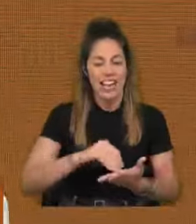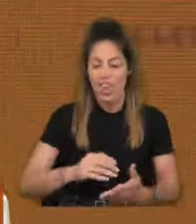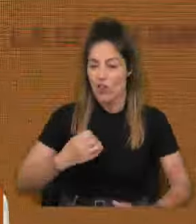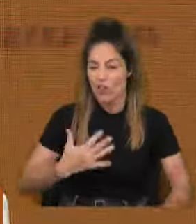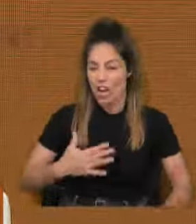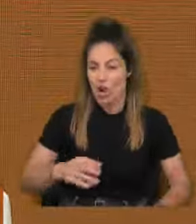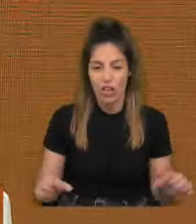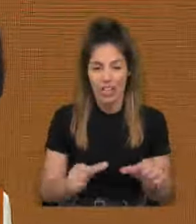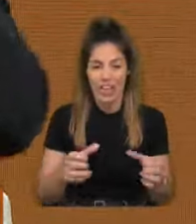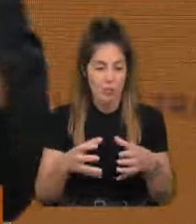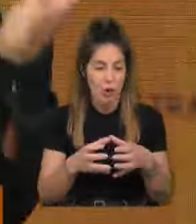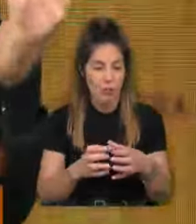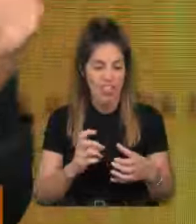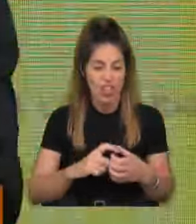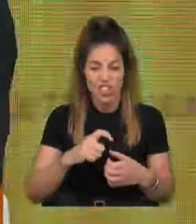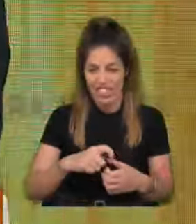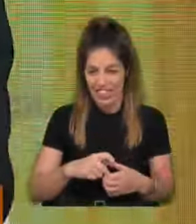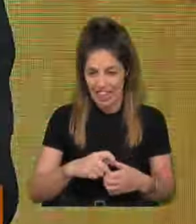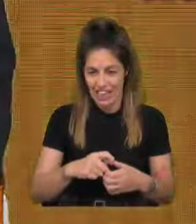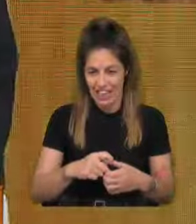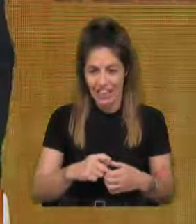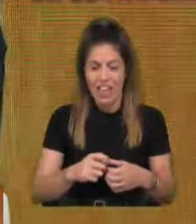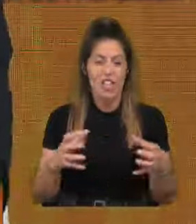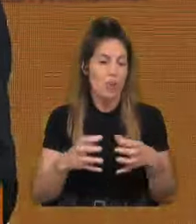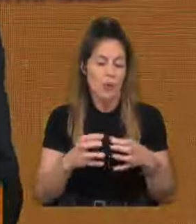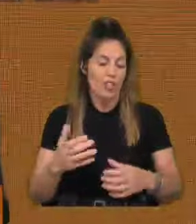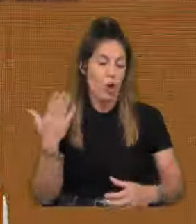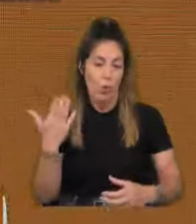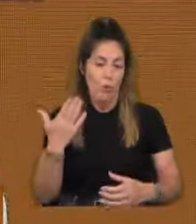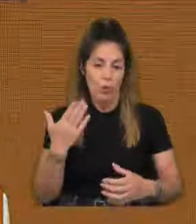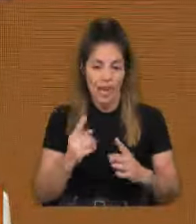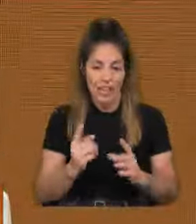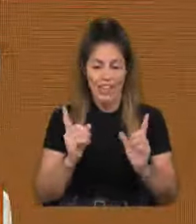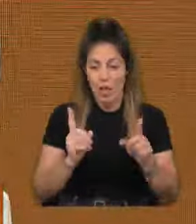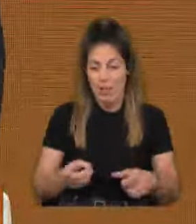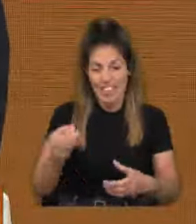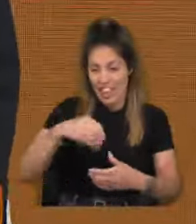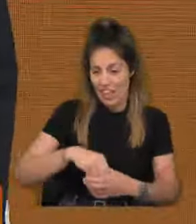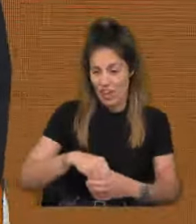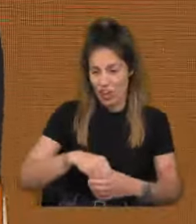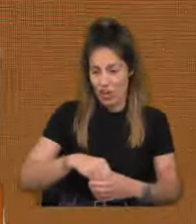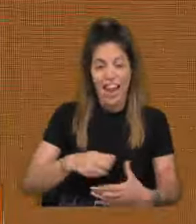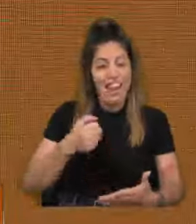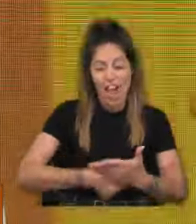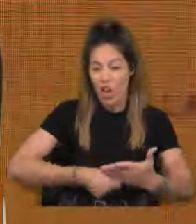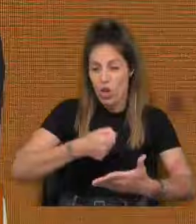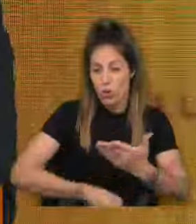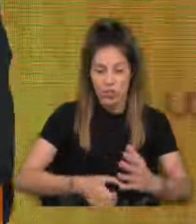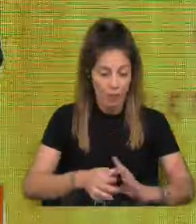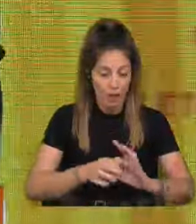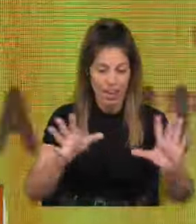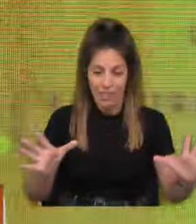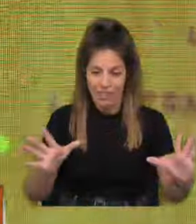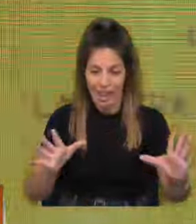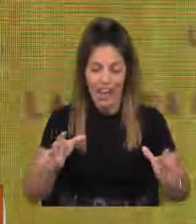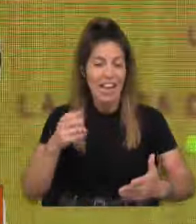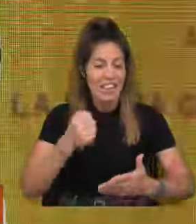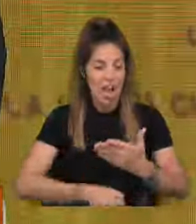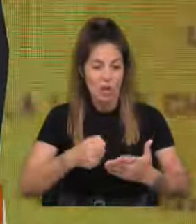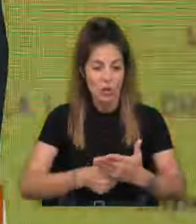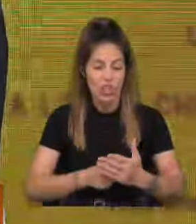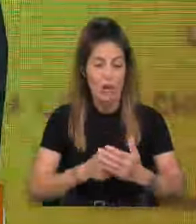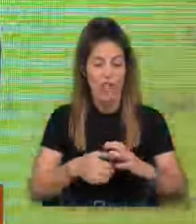hace el movimiento sindical que es parte y el movimiento Popular en su conjunto que es parte además de su ADN no la lucha por las libertades y y por la libertad de